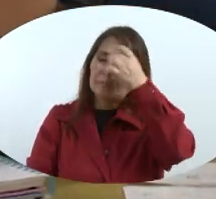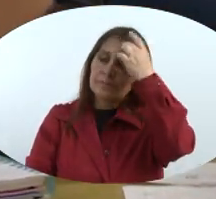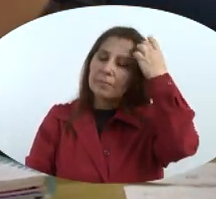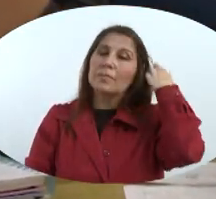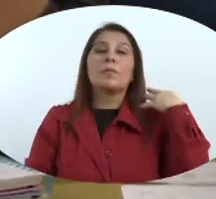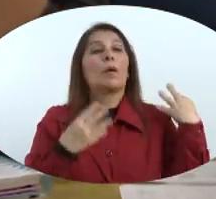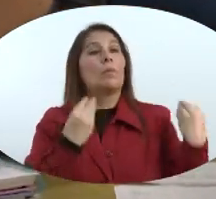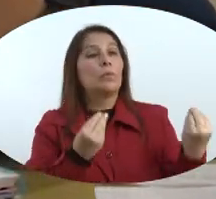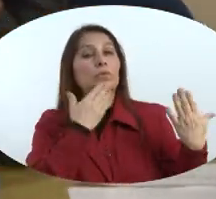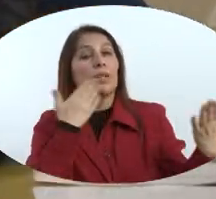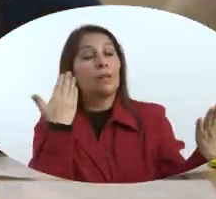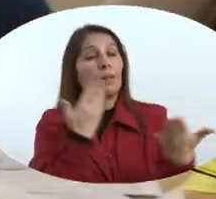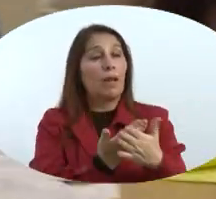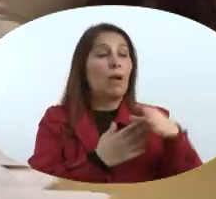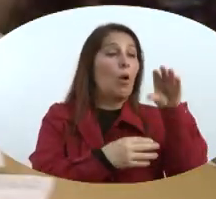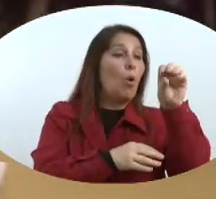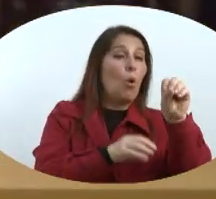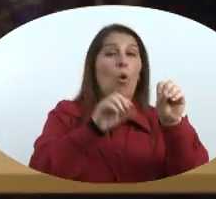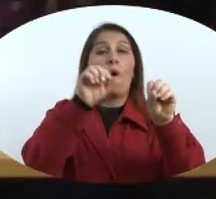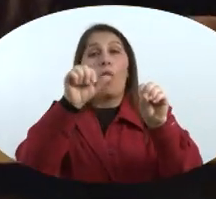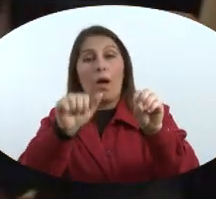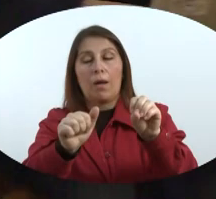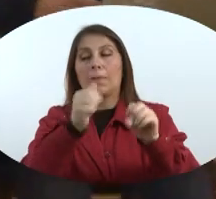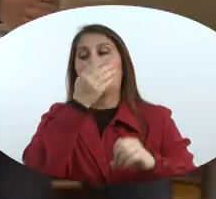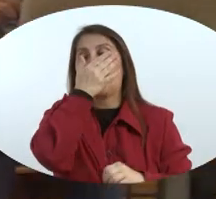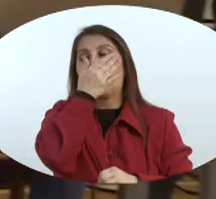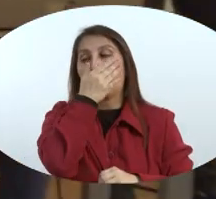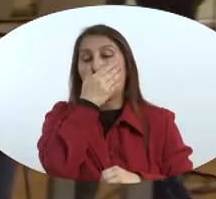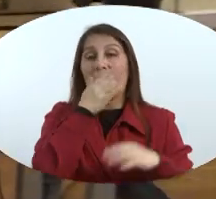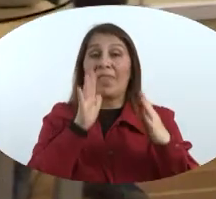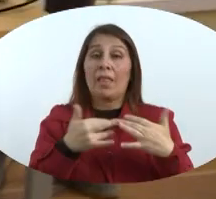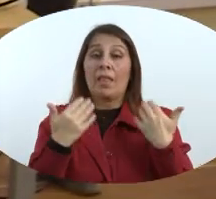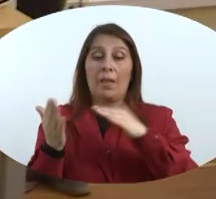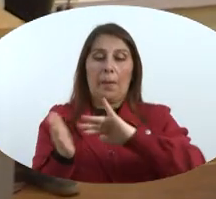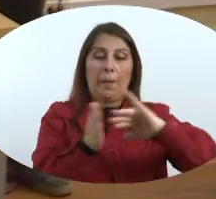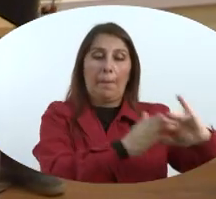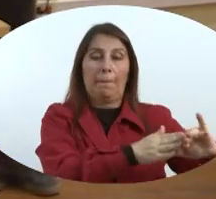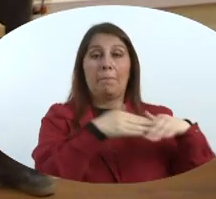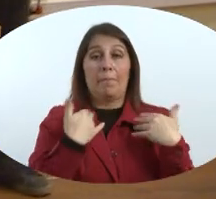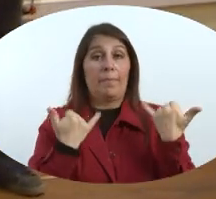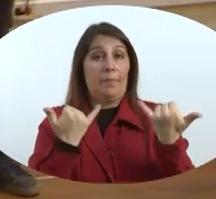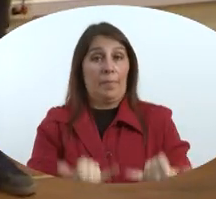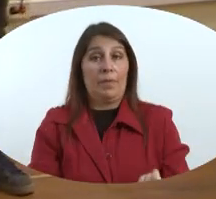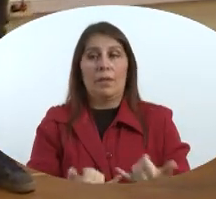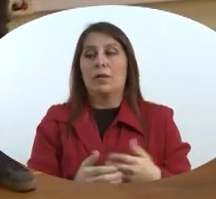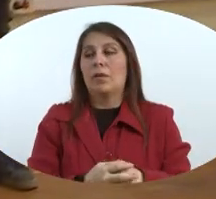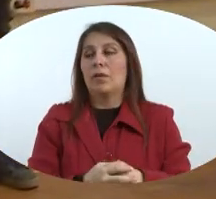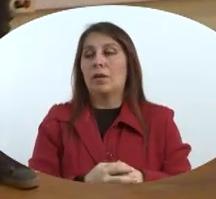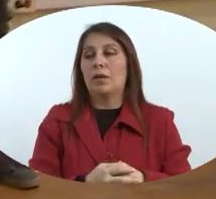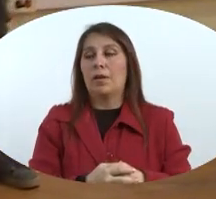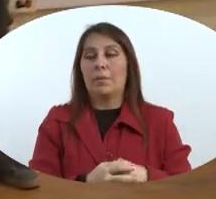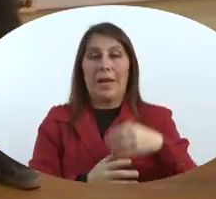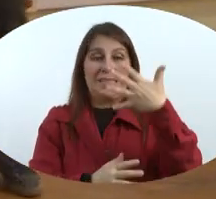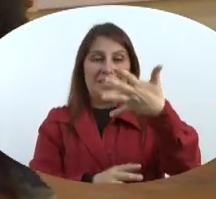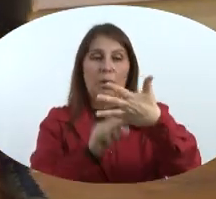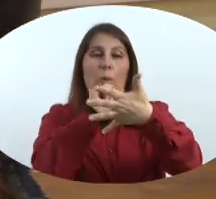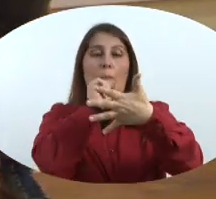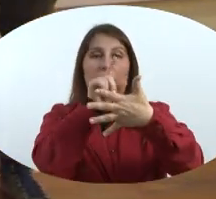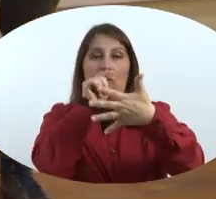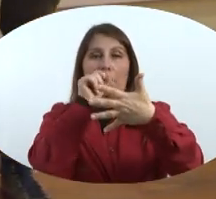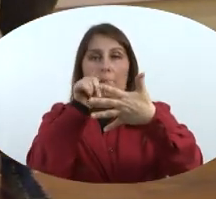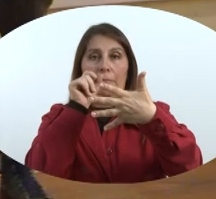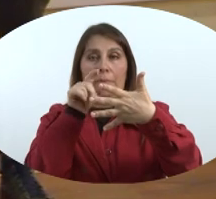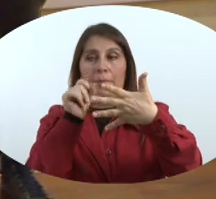muchas gracias a compañeros y compañeras ahora tenemos para las cinco preguntas